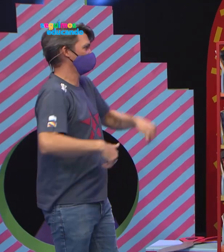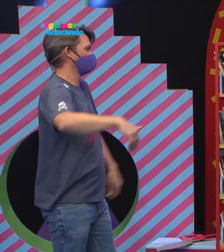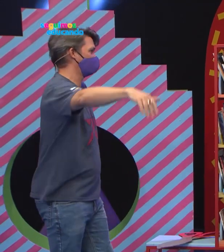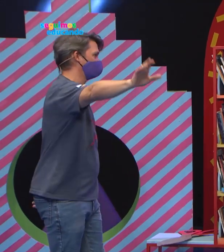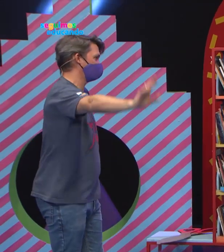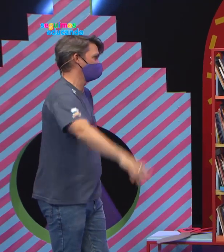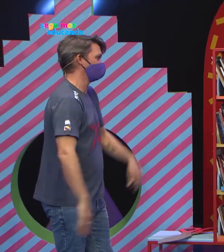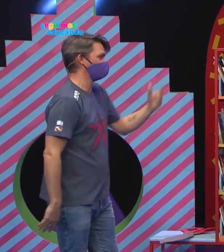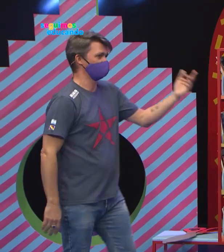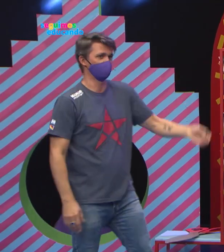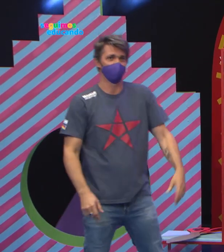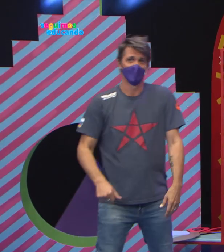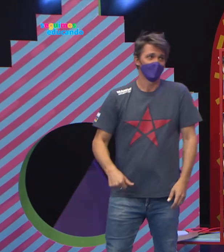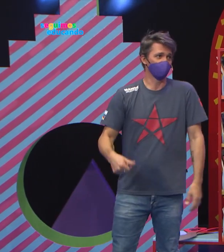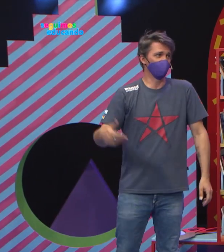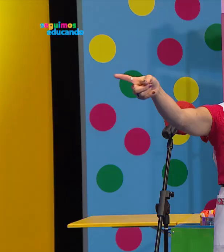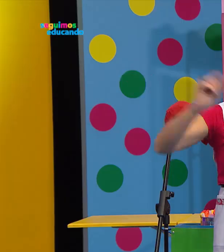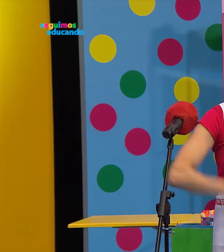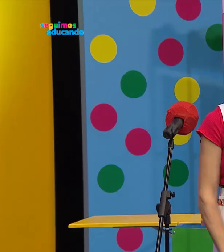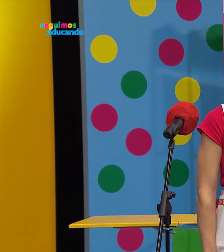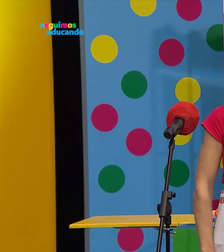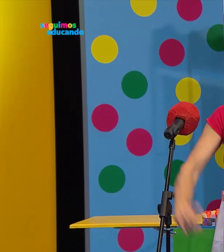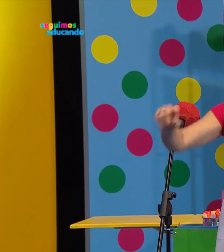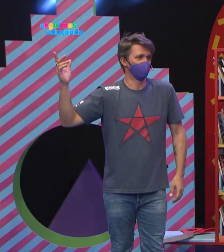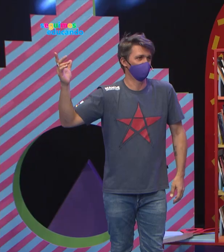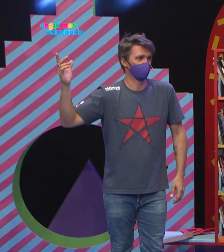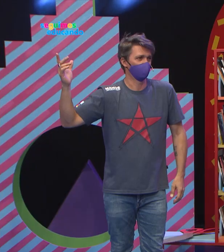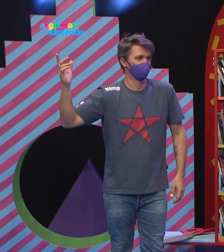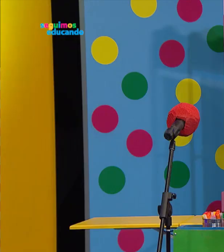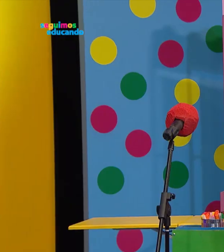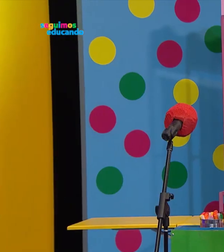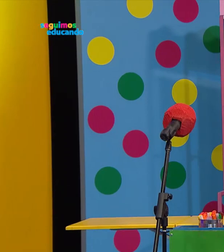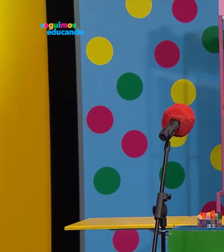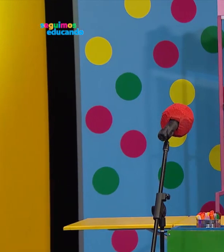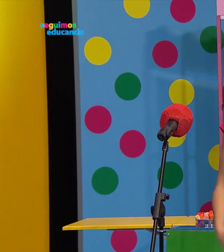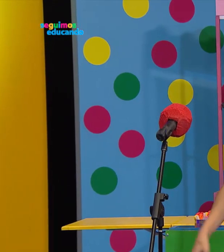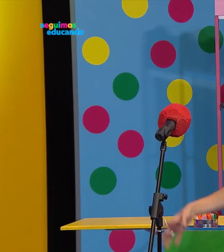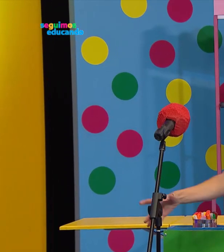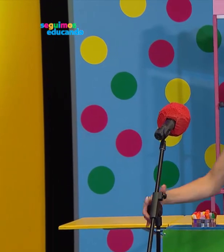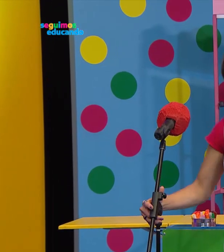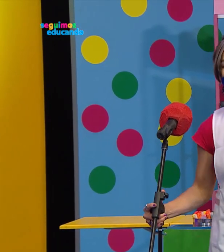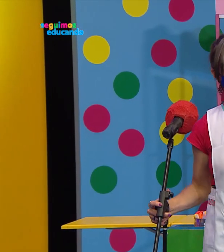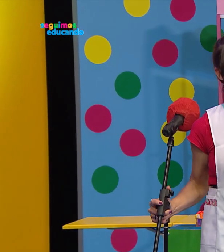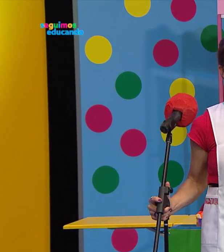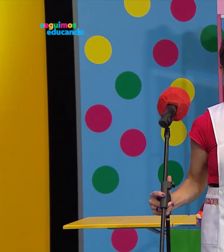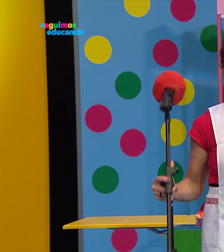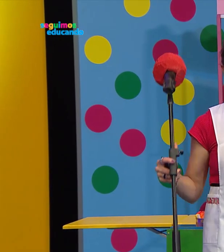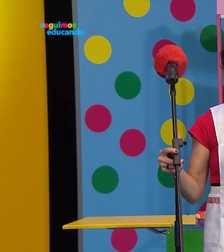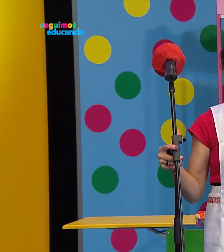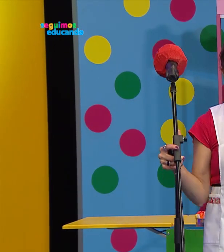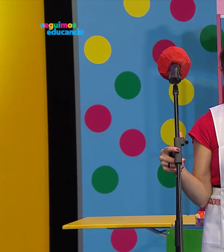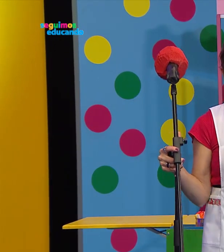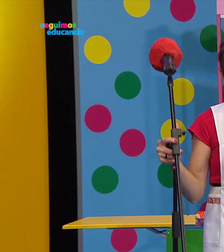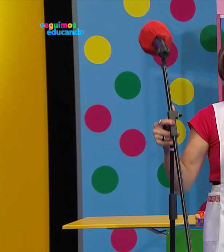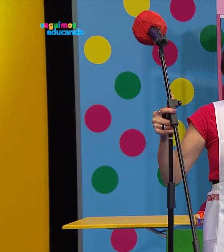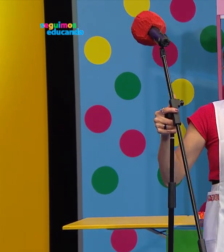yo me voy hasta la montaña y veo tal otra. Y hablando yo me voy de a la playa. Esto, hablando de esto, les tengo, mirá, mírame qué tengo acá.